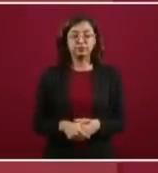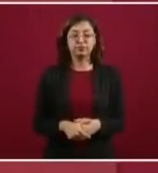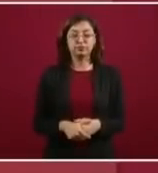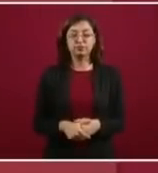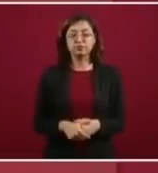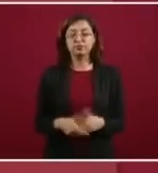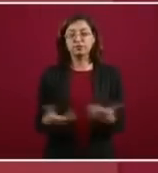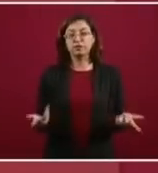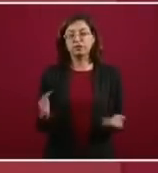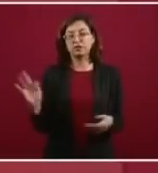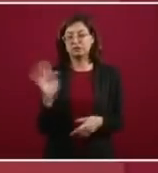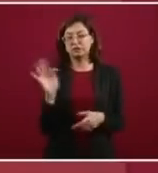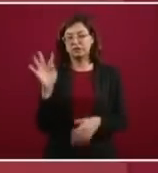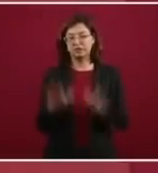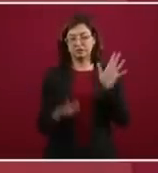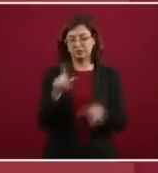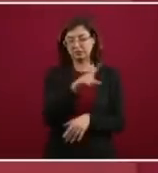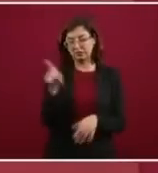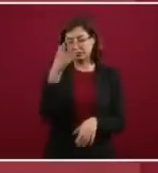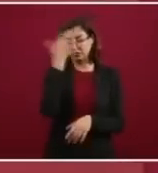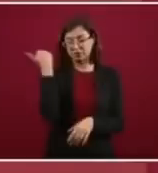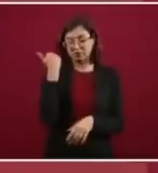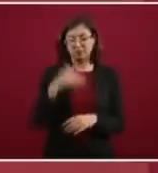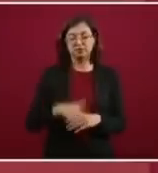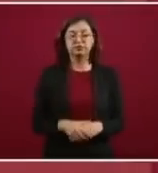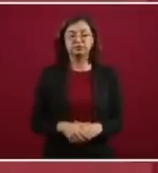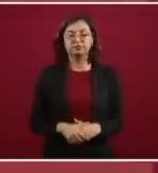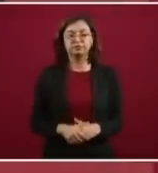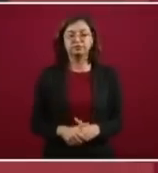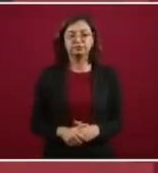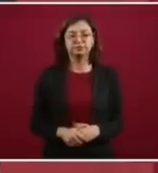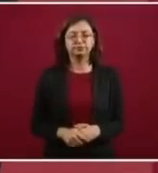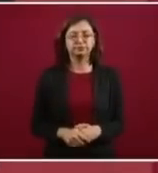a lo mejor no se sabe, pero